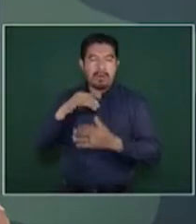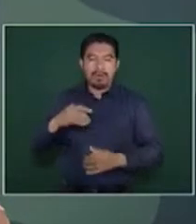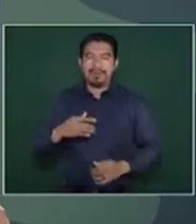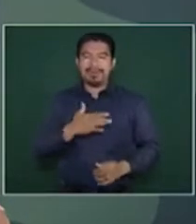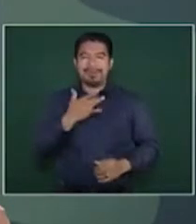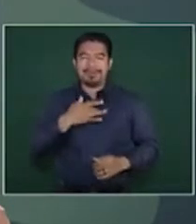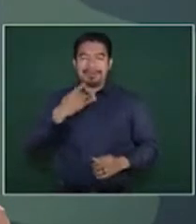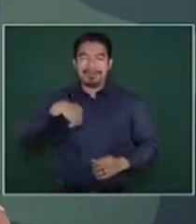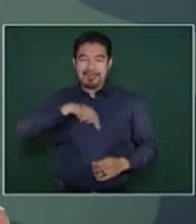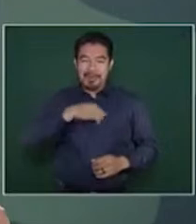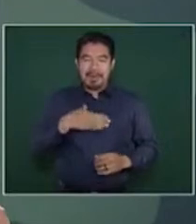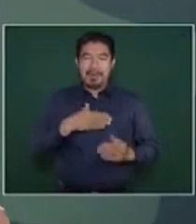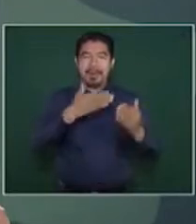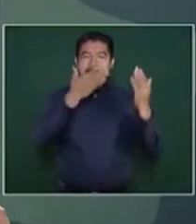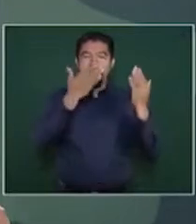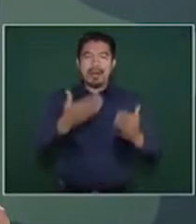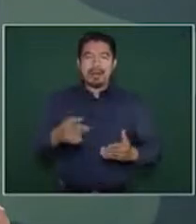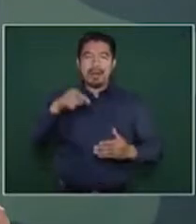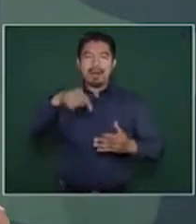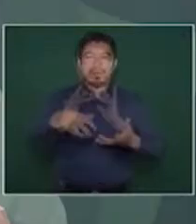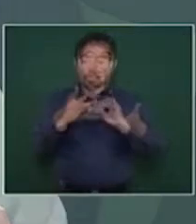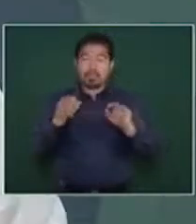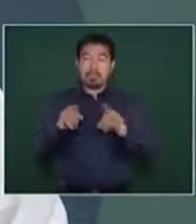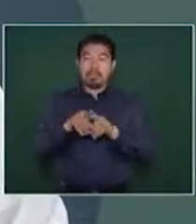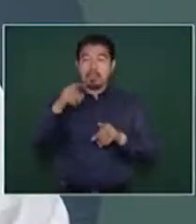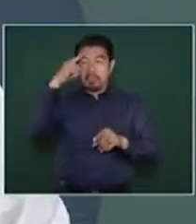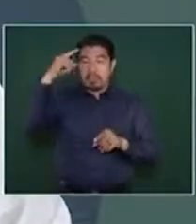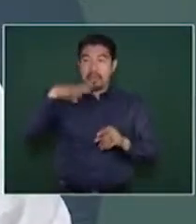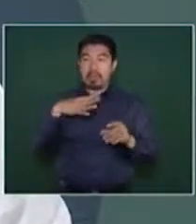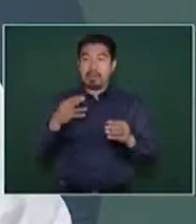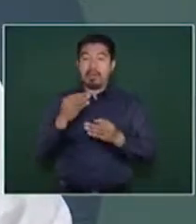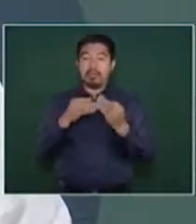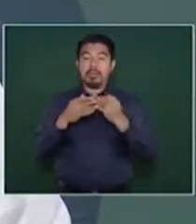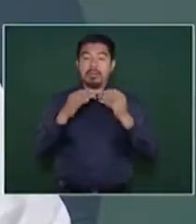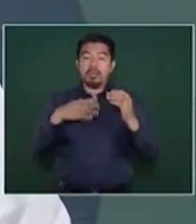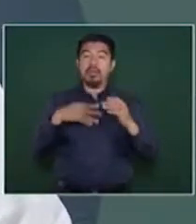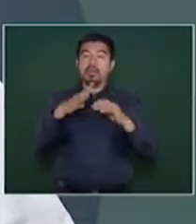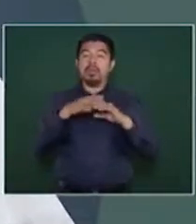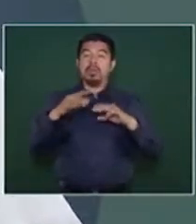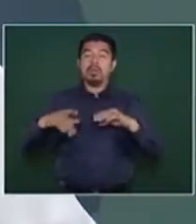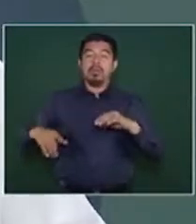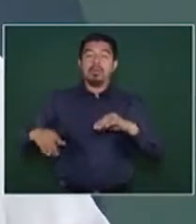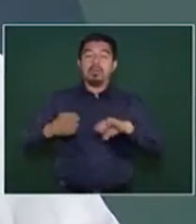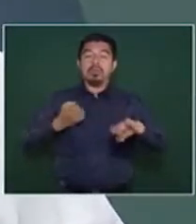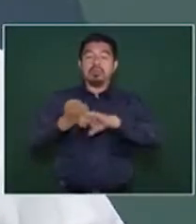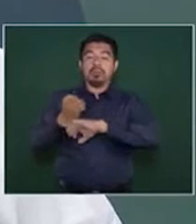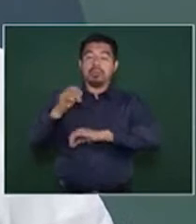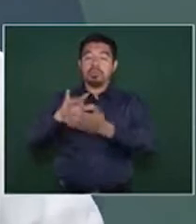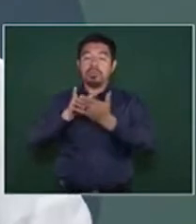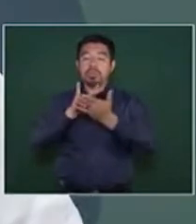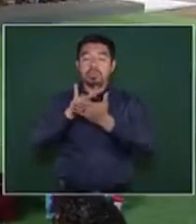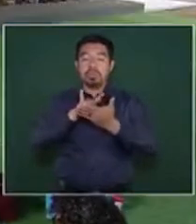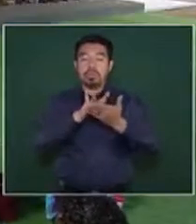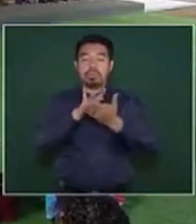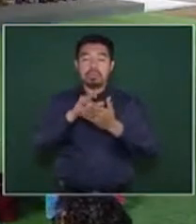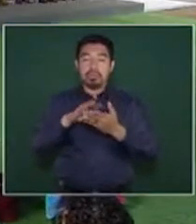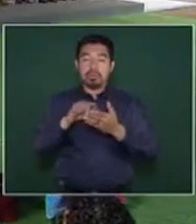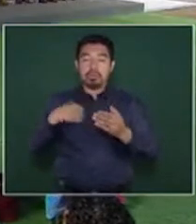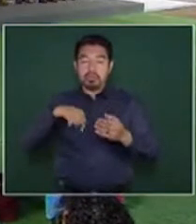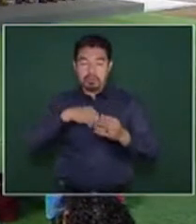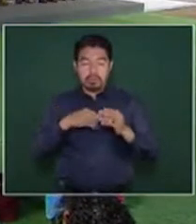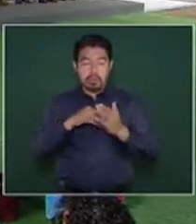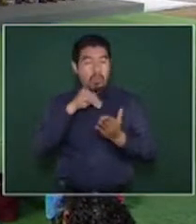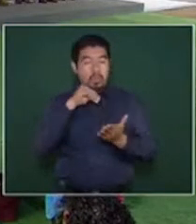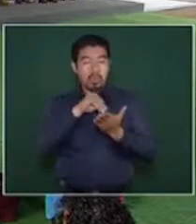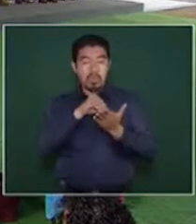contra la ministra Yasmín Esquivel por el presunto plagio de su tesis de licenciatura, y es que consideró